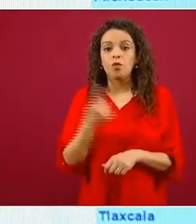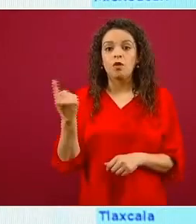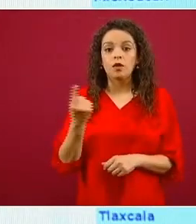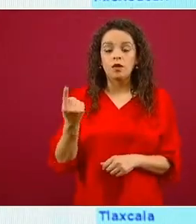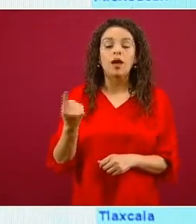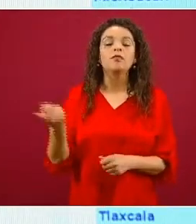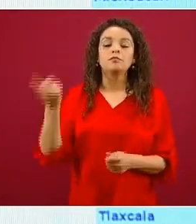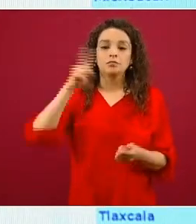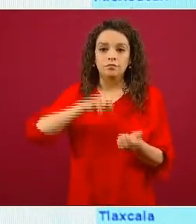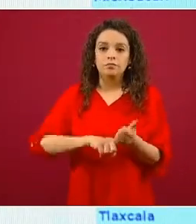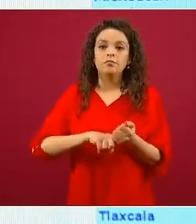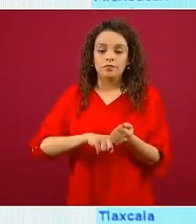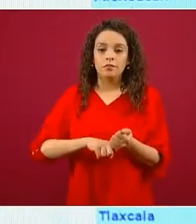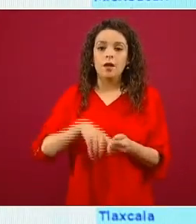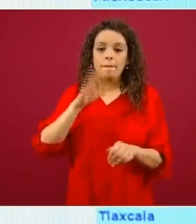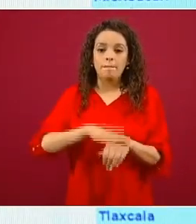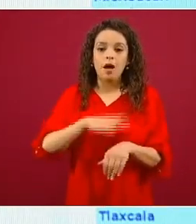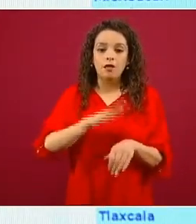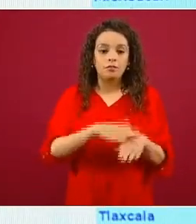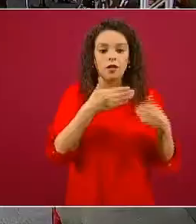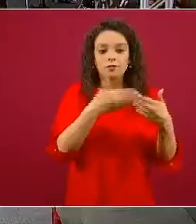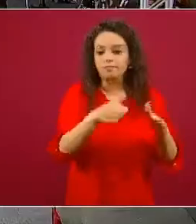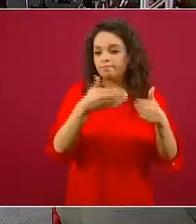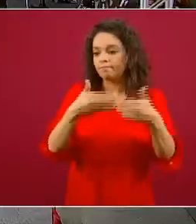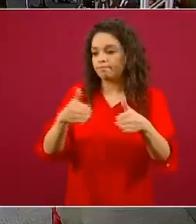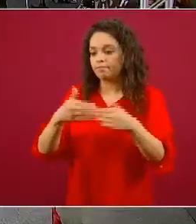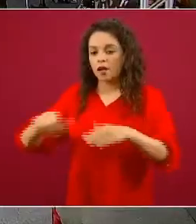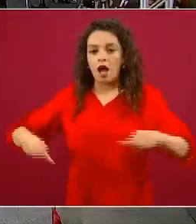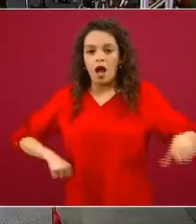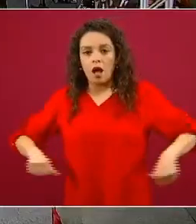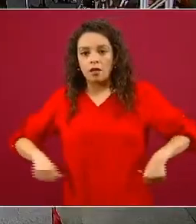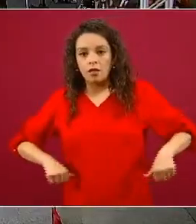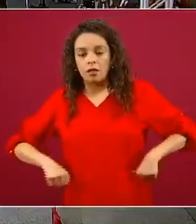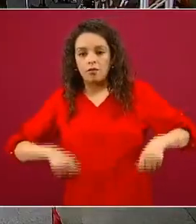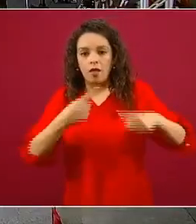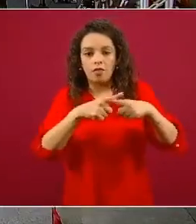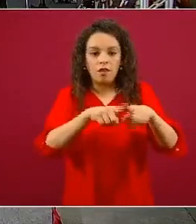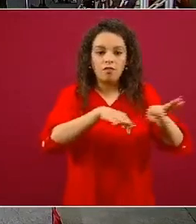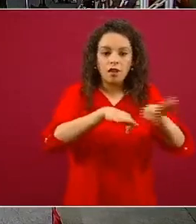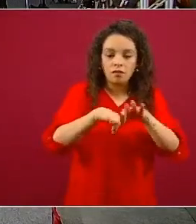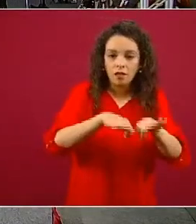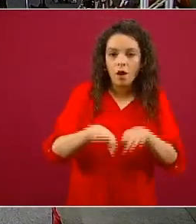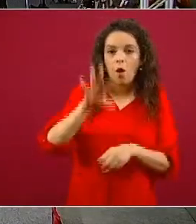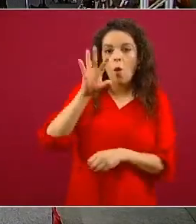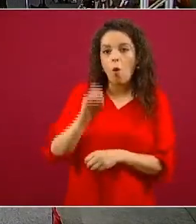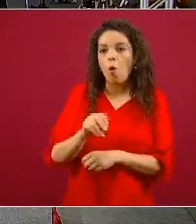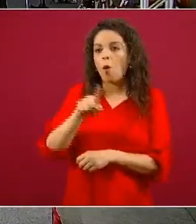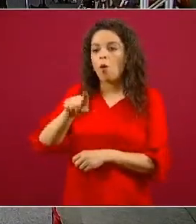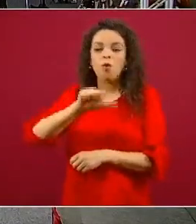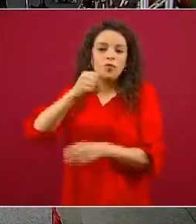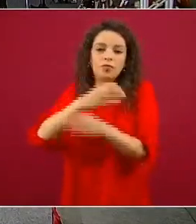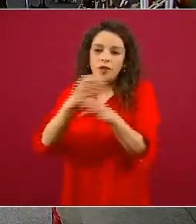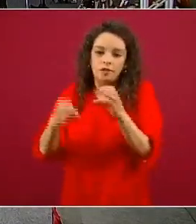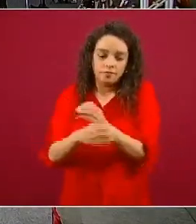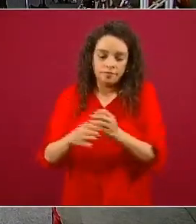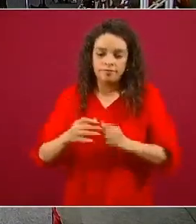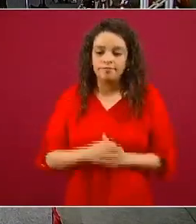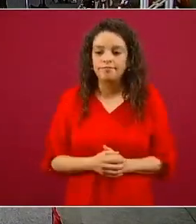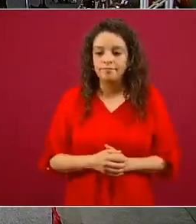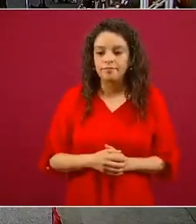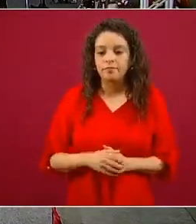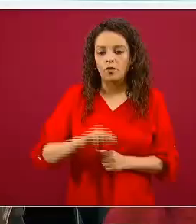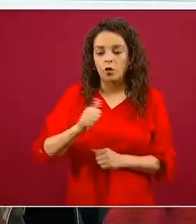a el incremento de las actividades sociales y económicas. La siguiente, por favor. Y en lugar del gráfico